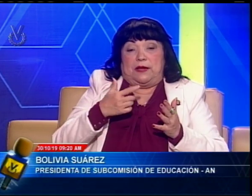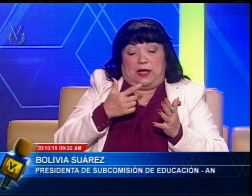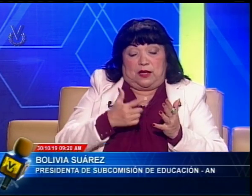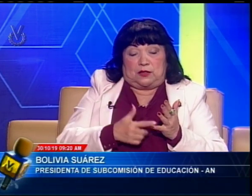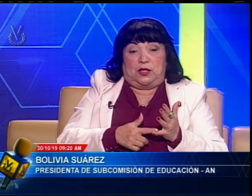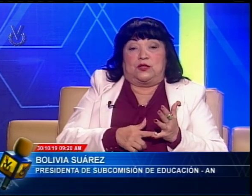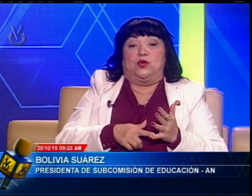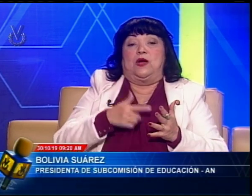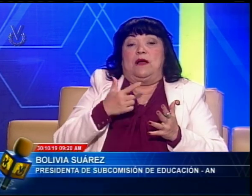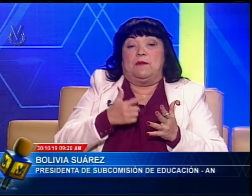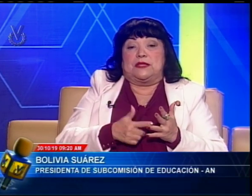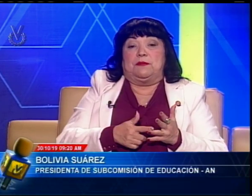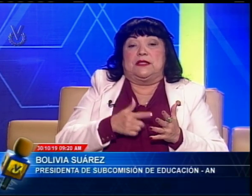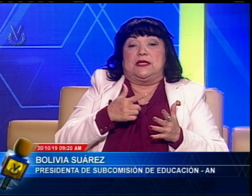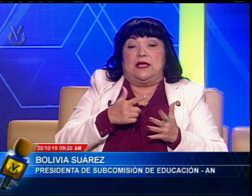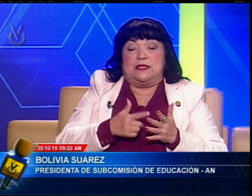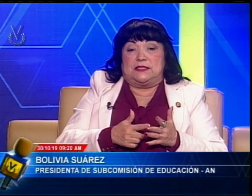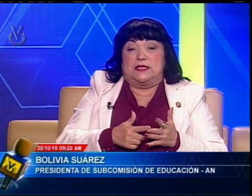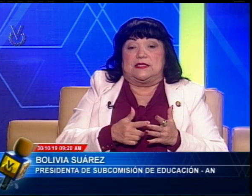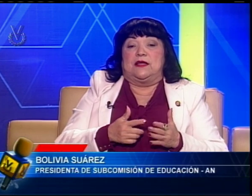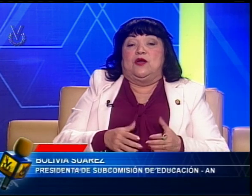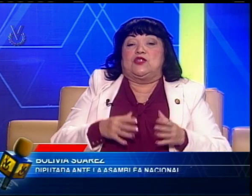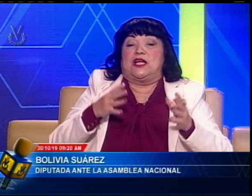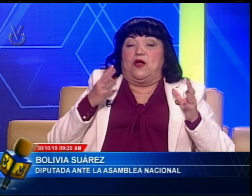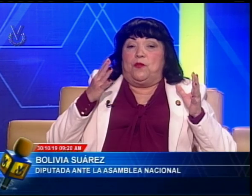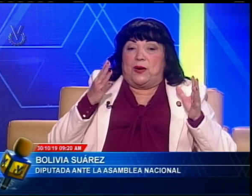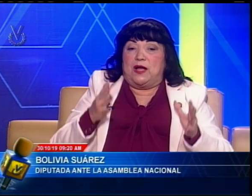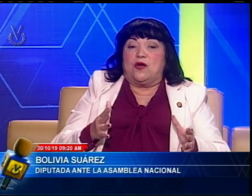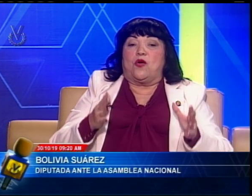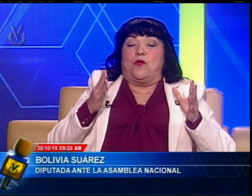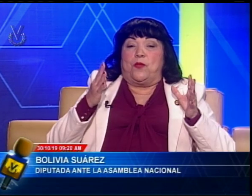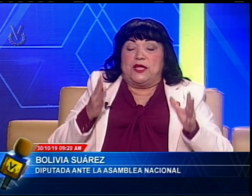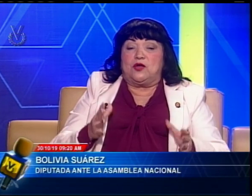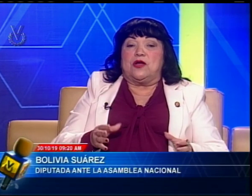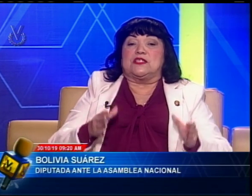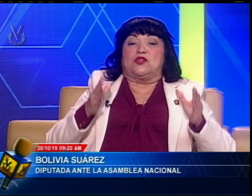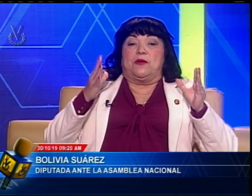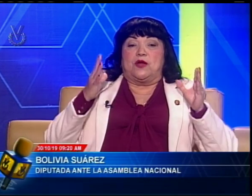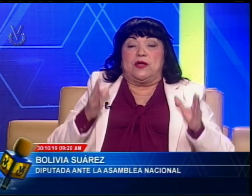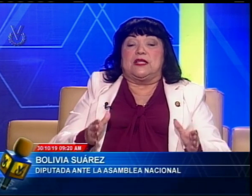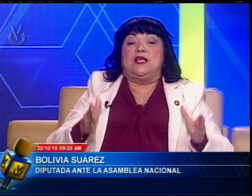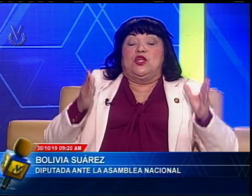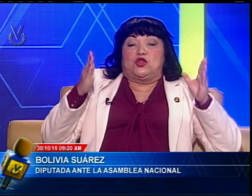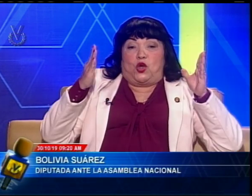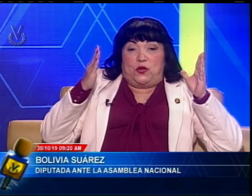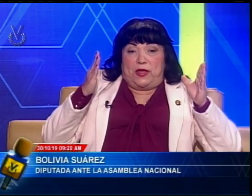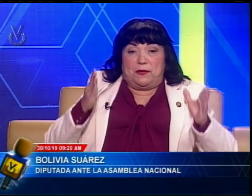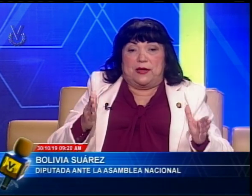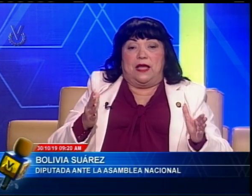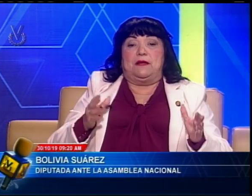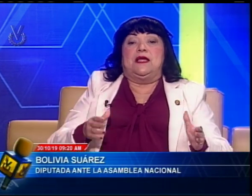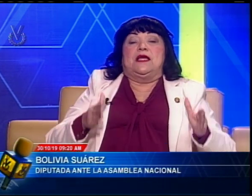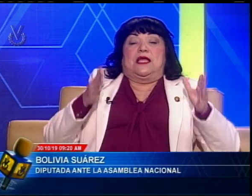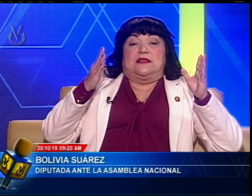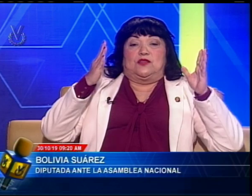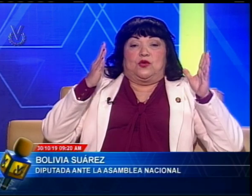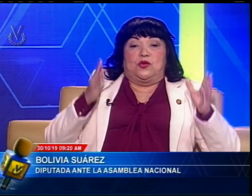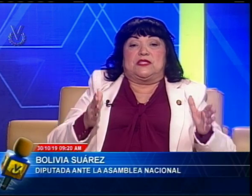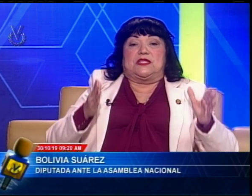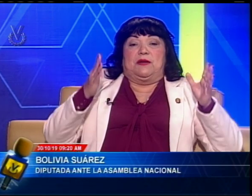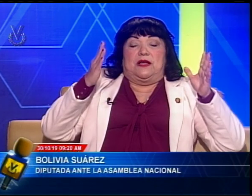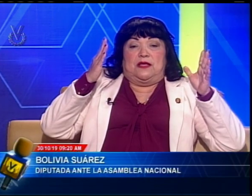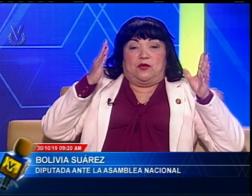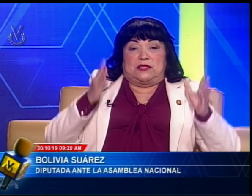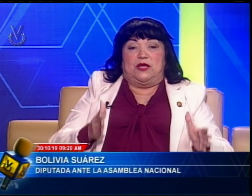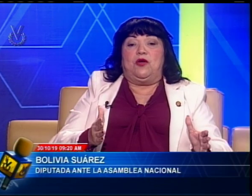que tiene que ver a lectura, matemática y ciencia. O sea que es un plan completo que se toma en cuenta todas las variables que han destruido